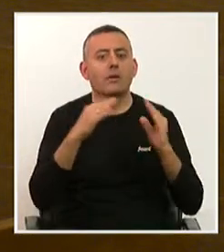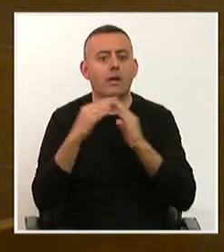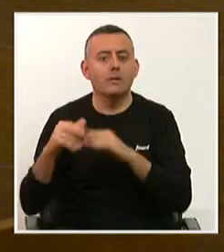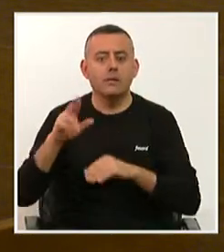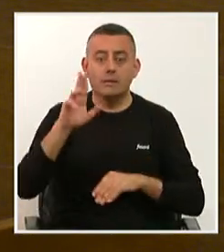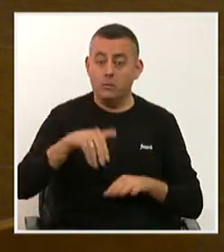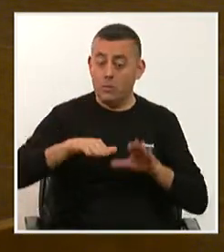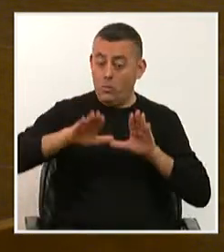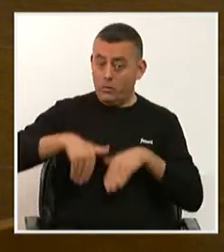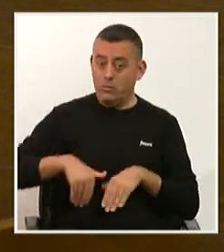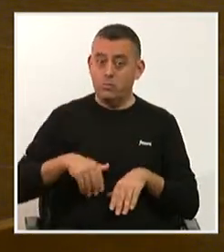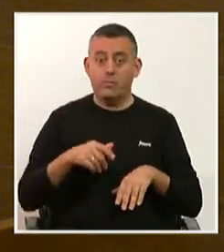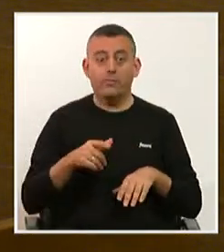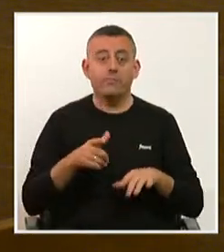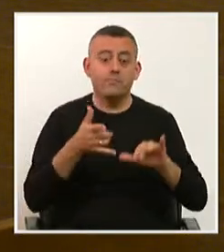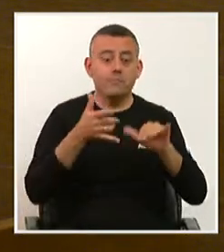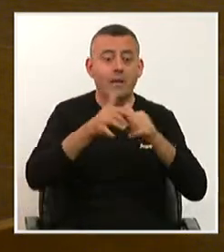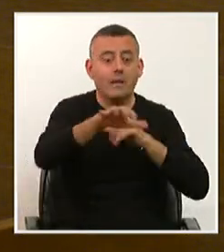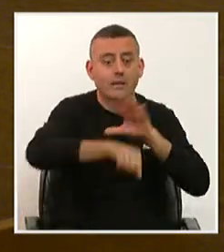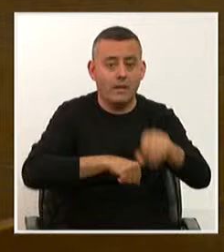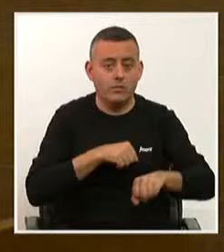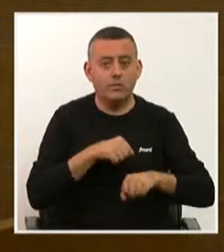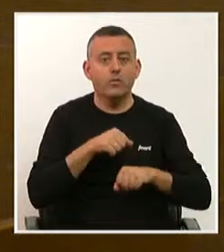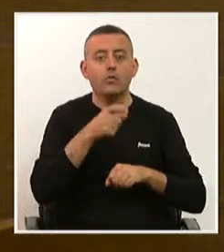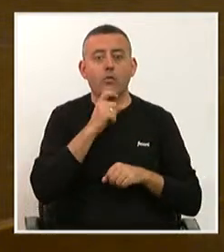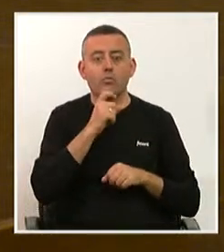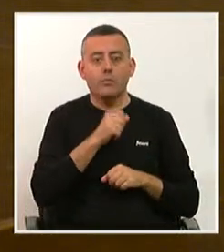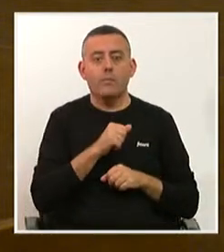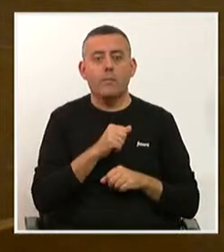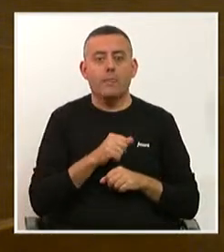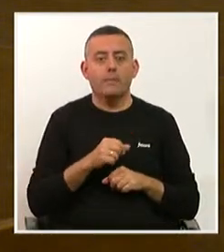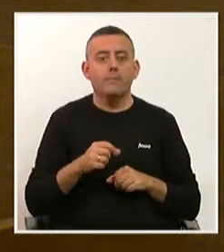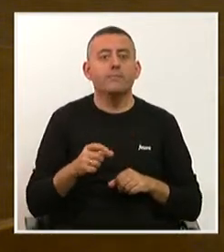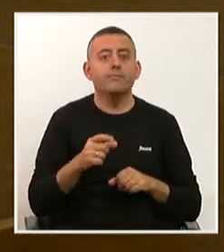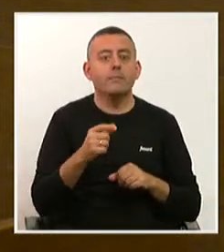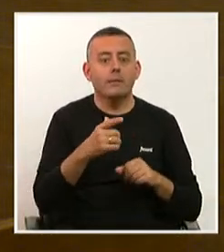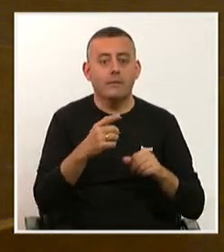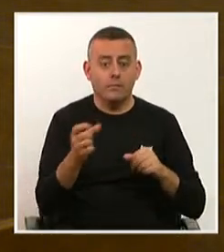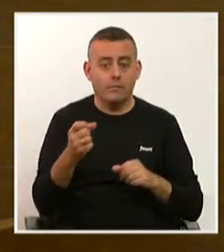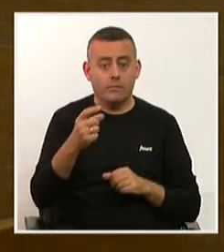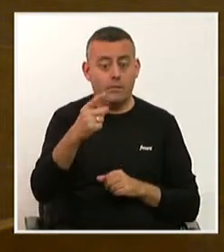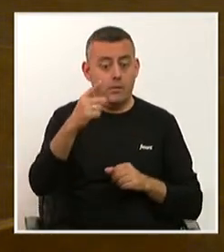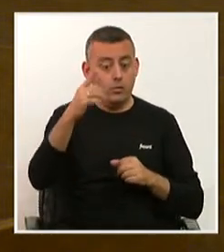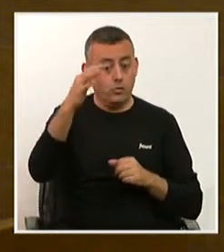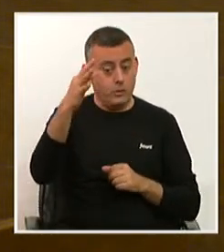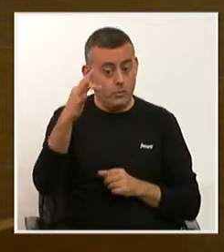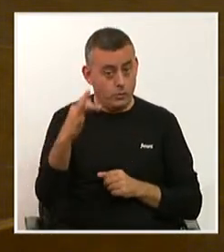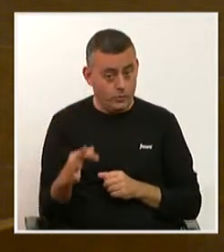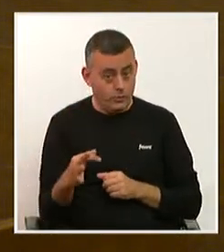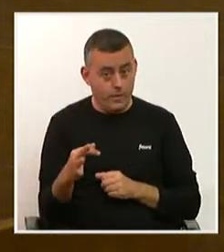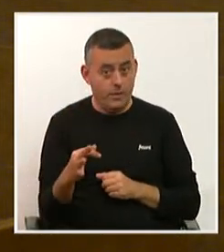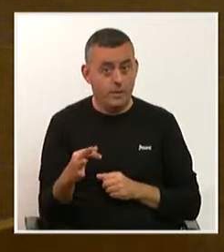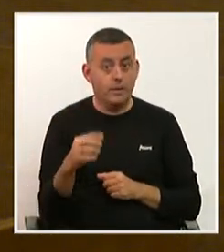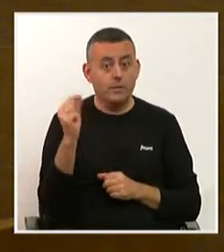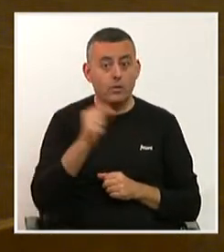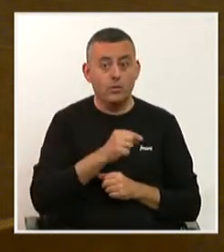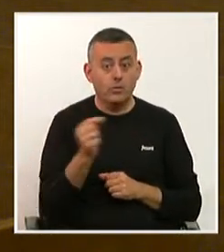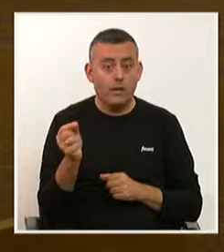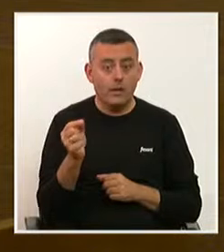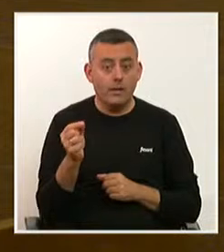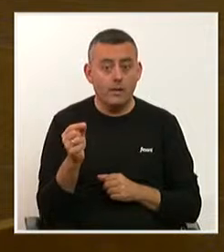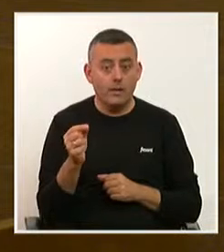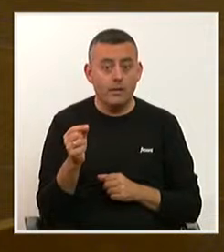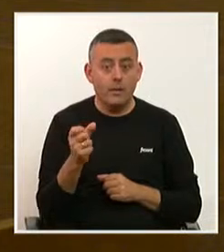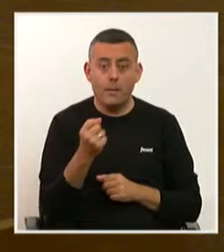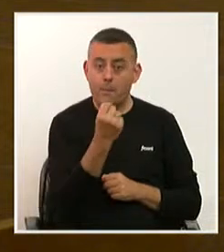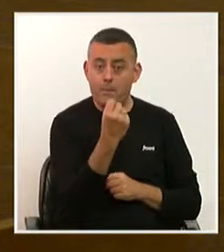el retra vivendes si saben sumar do vivendes son y